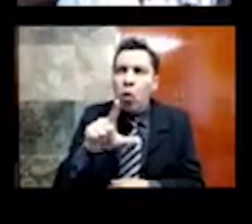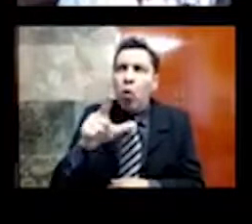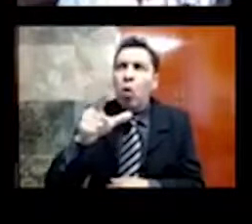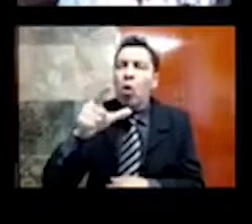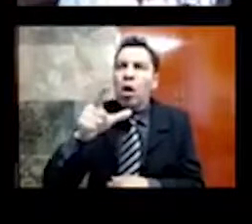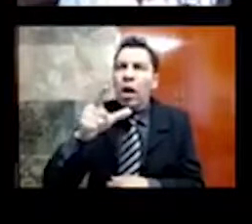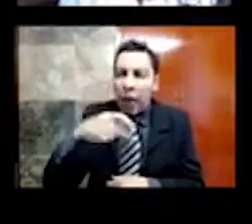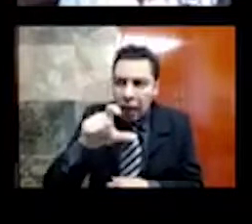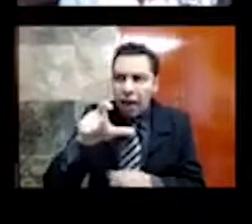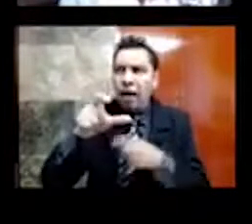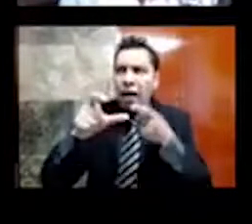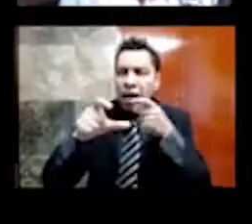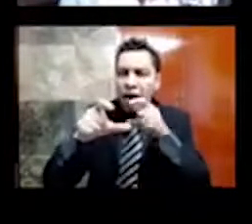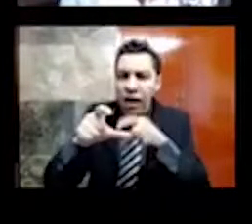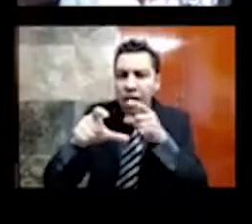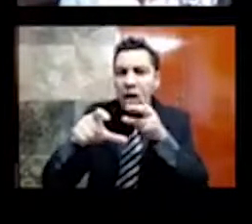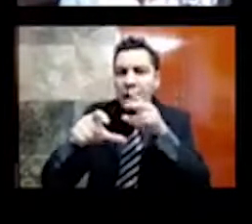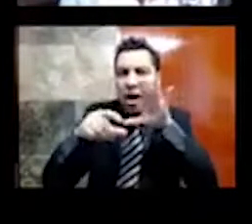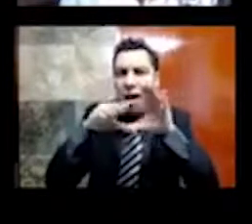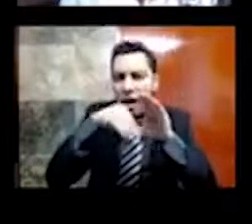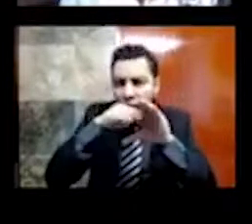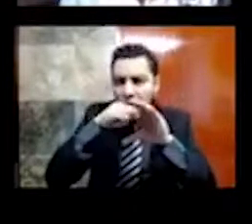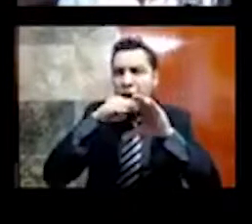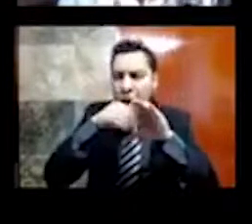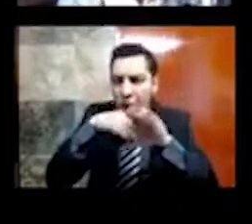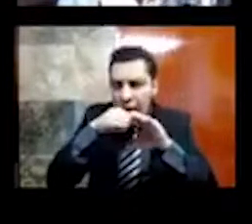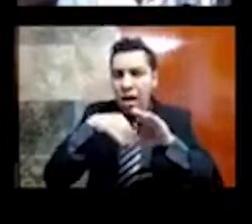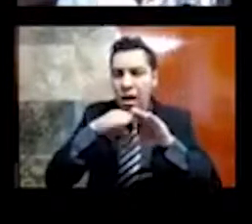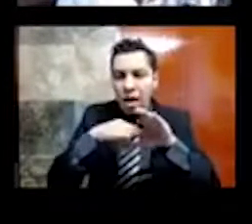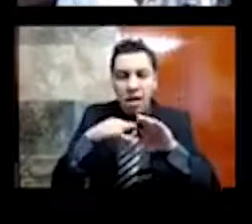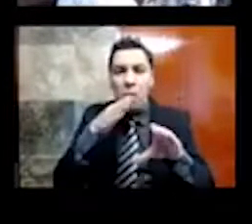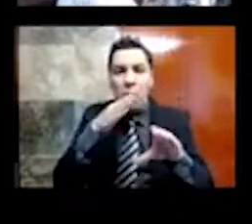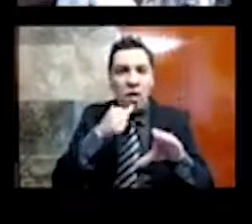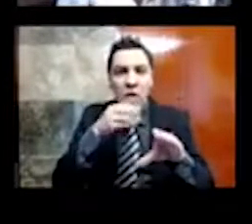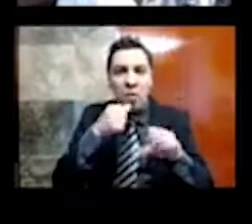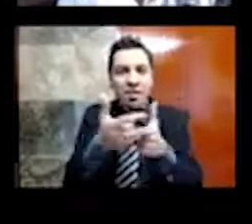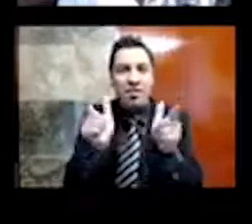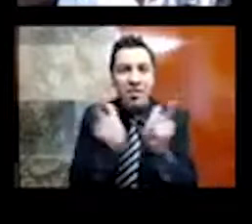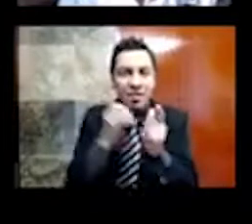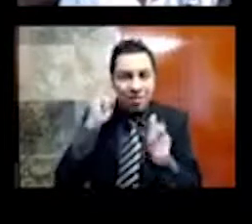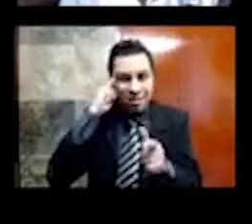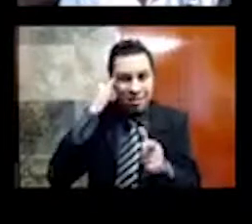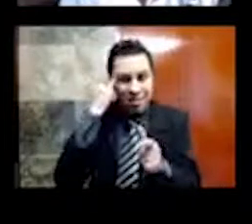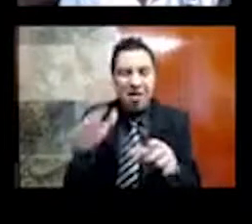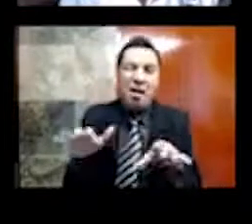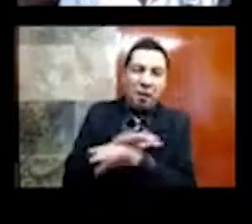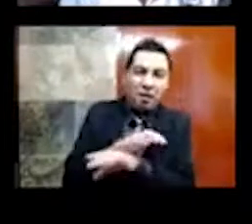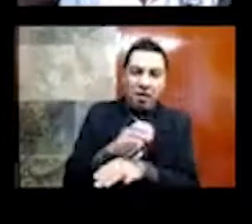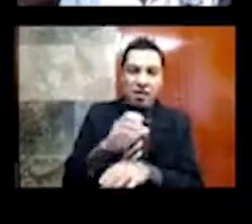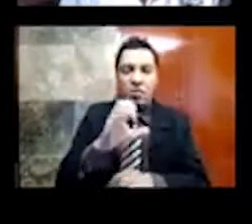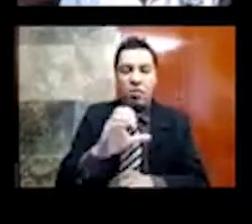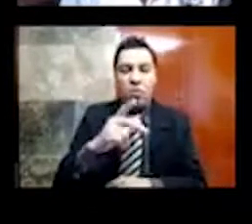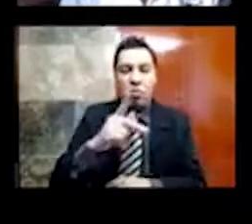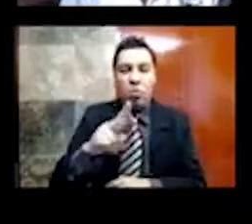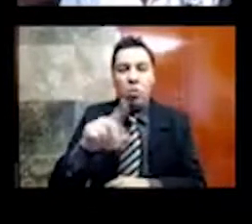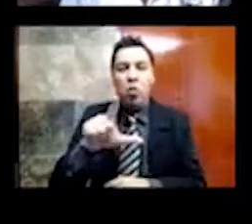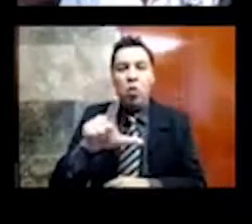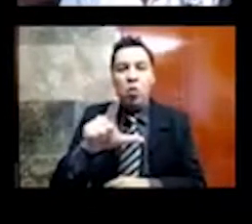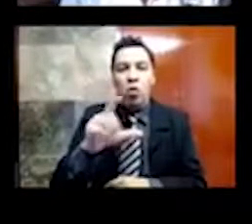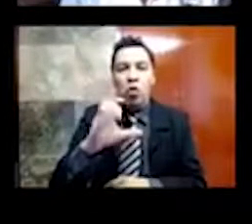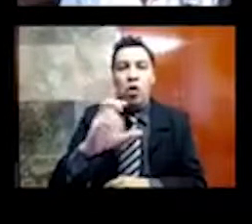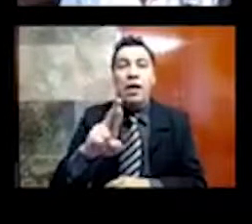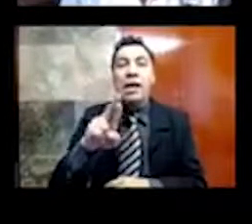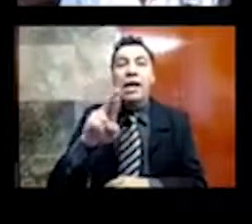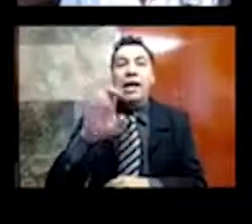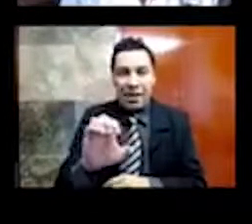serían los nombres de esta bebida. Hay una gran vasija, están alrededor de ella y encantados de la